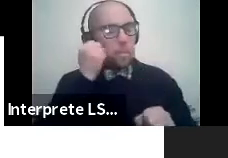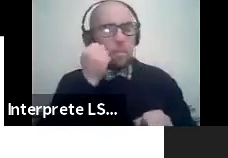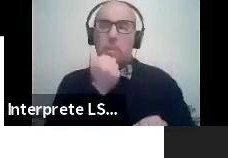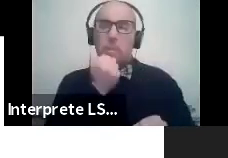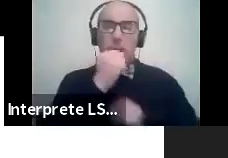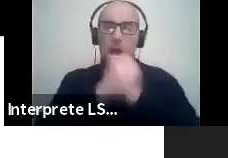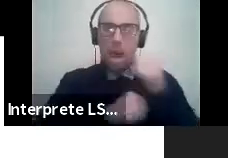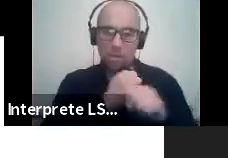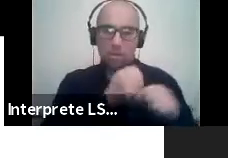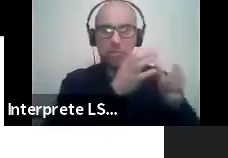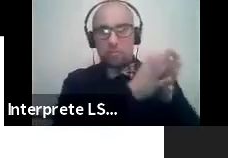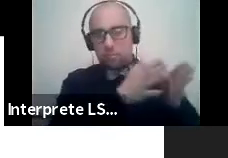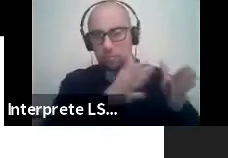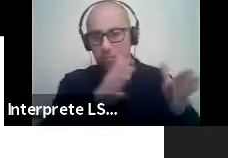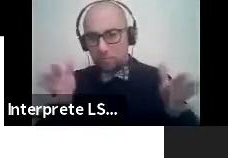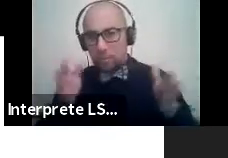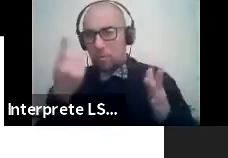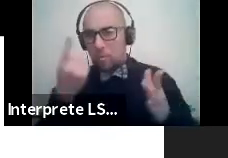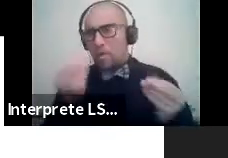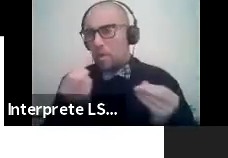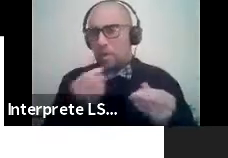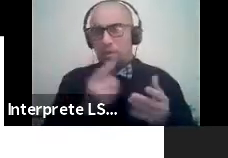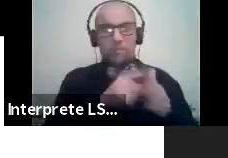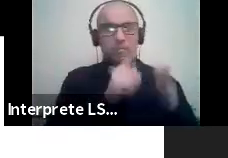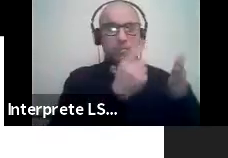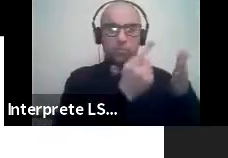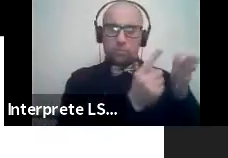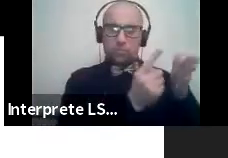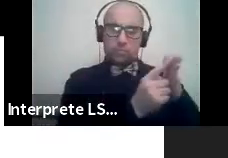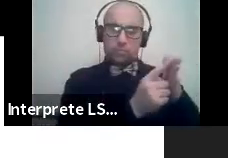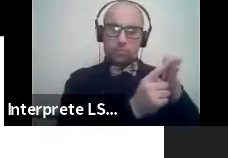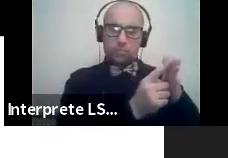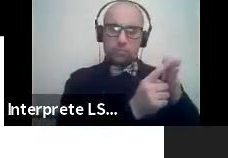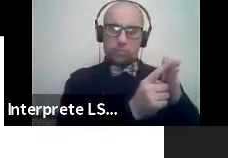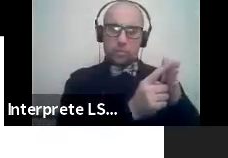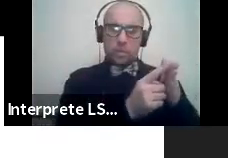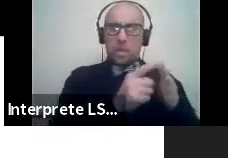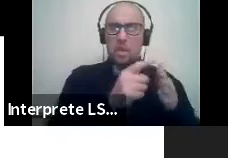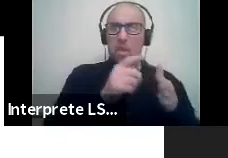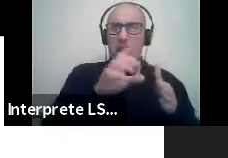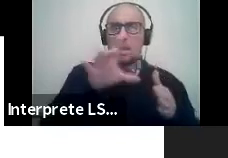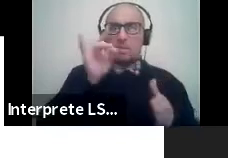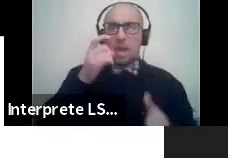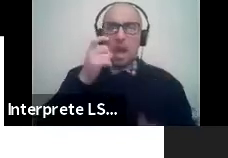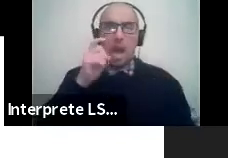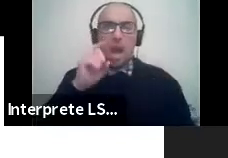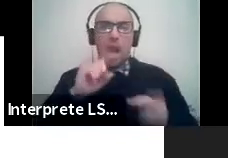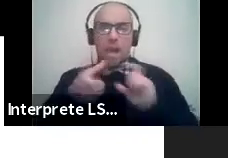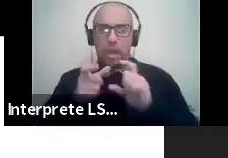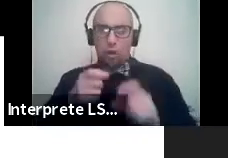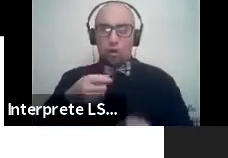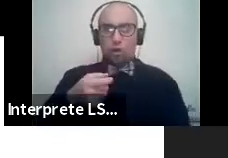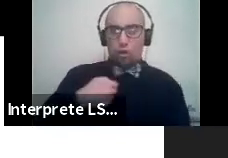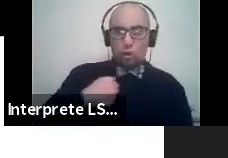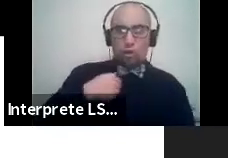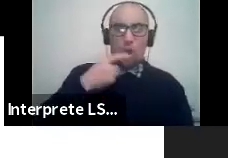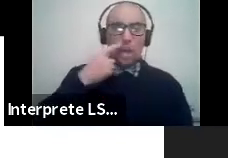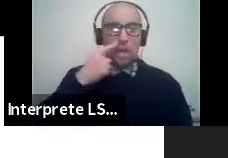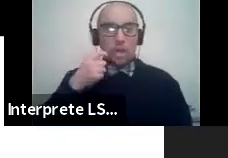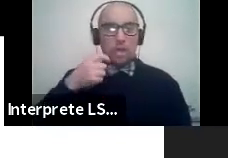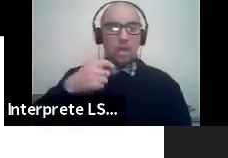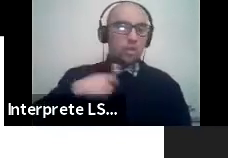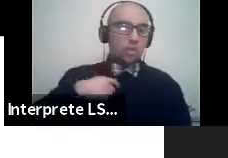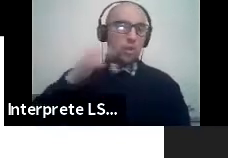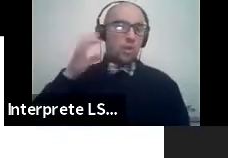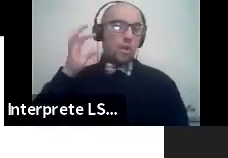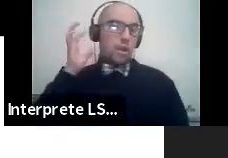en años, lo primero que ocurre es que los niños se identifican con un género. Soy una niña, soy un niño. Para luego, ya en la